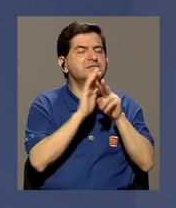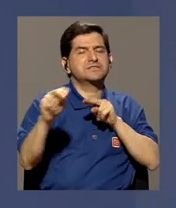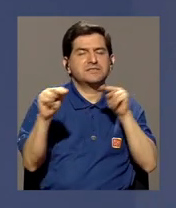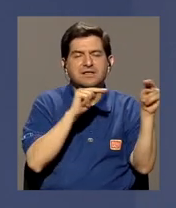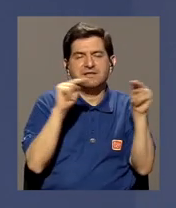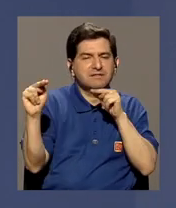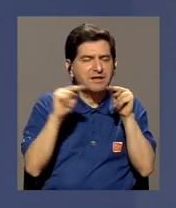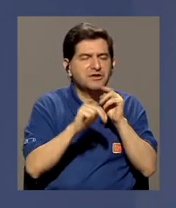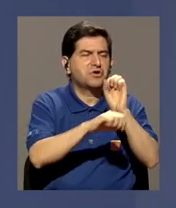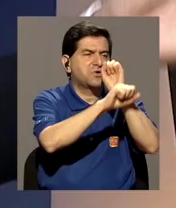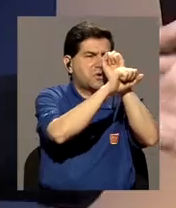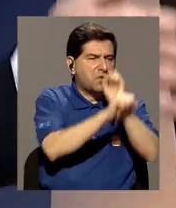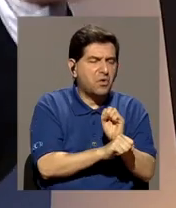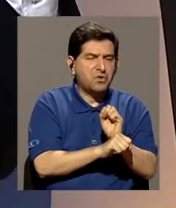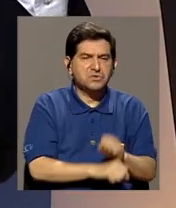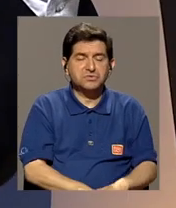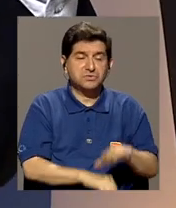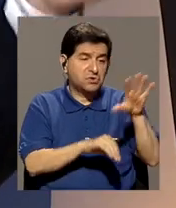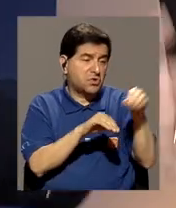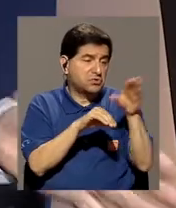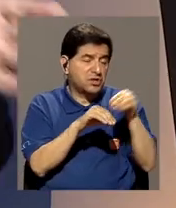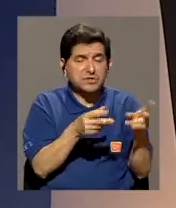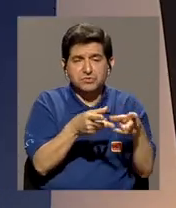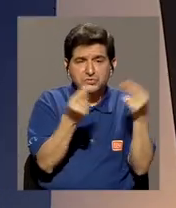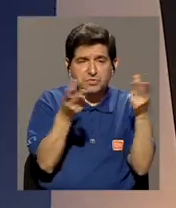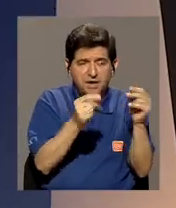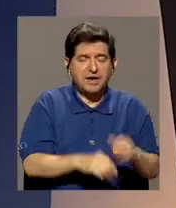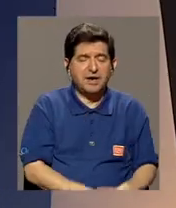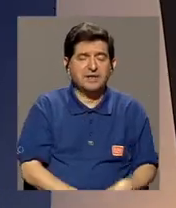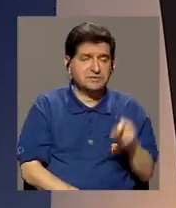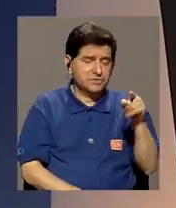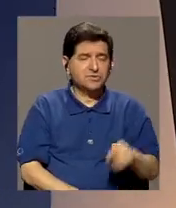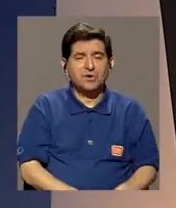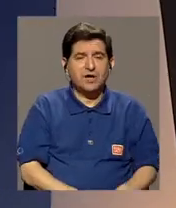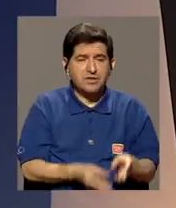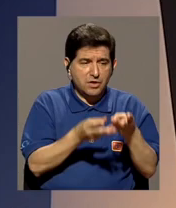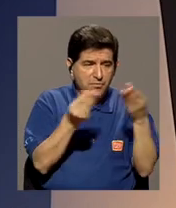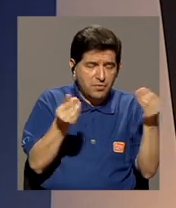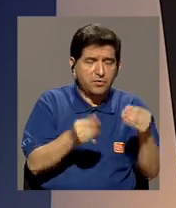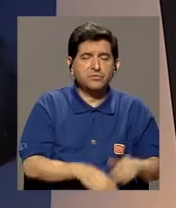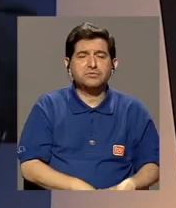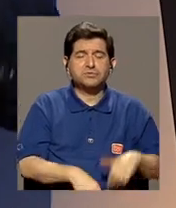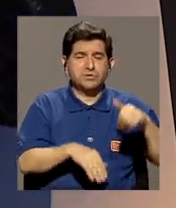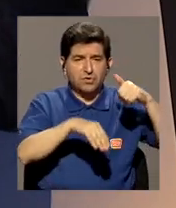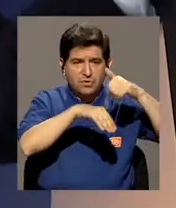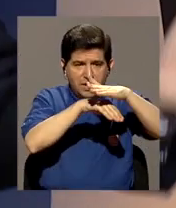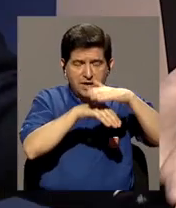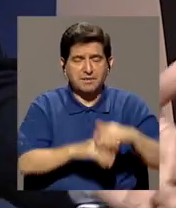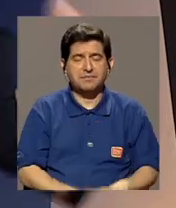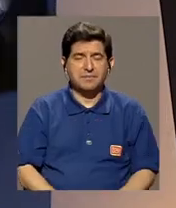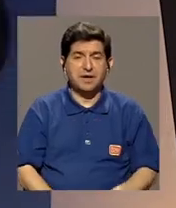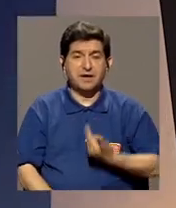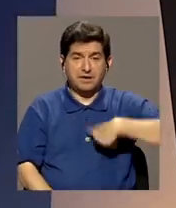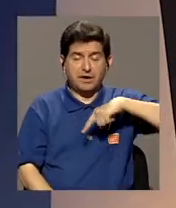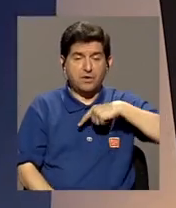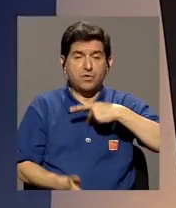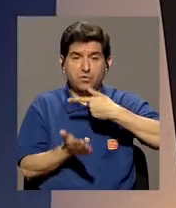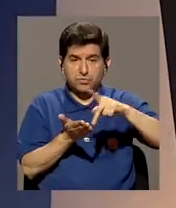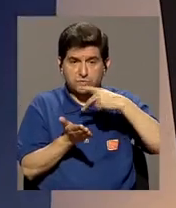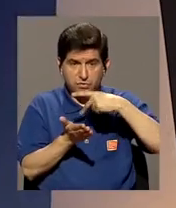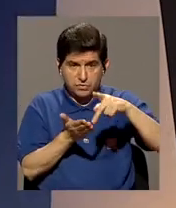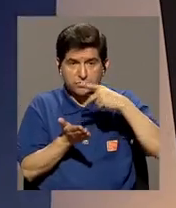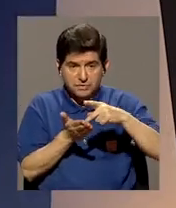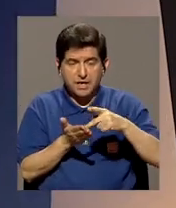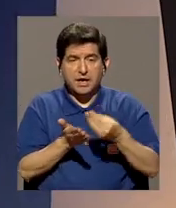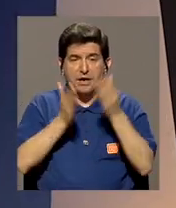modelo de negocio tradicional de que suman costos de generación transmisión y distribución y donde esas inversiones tenemos que